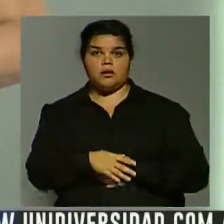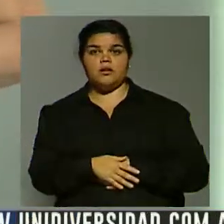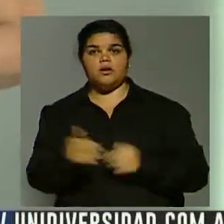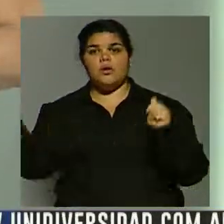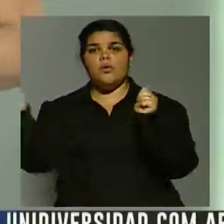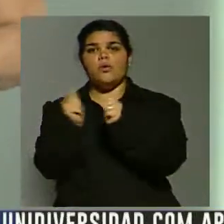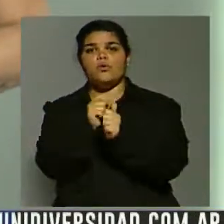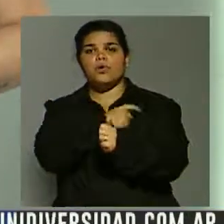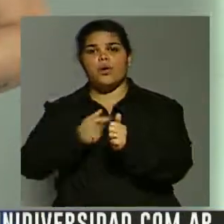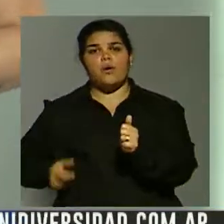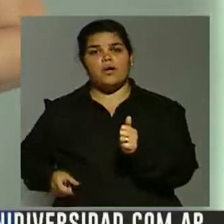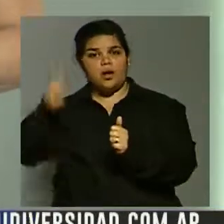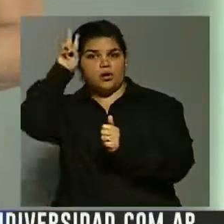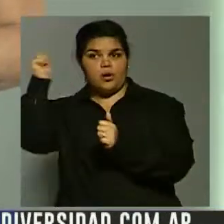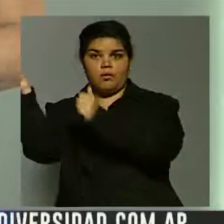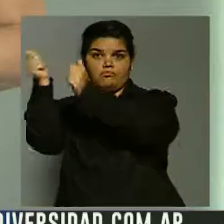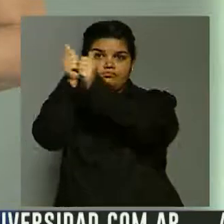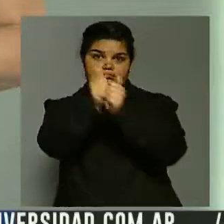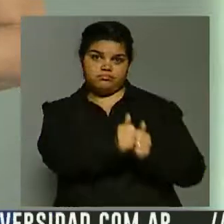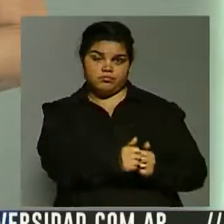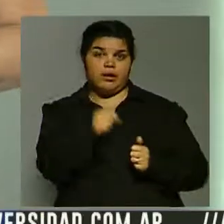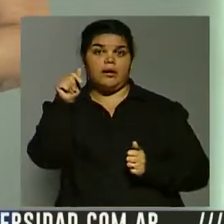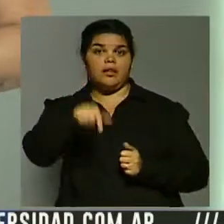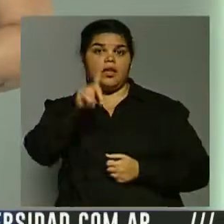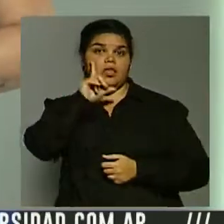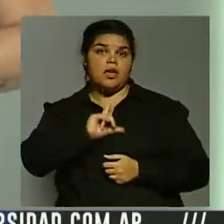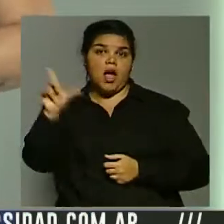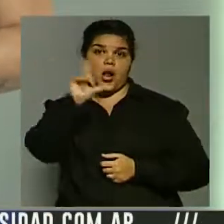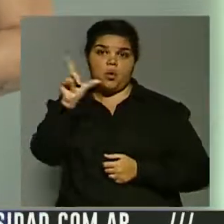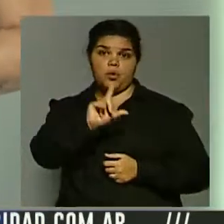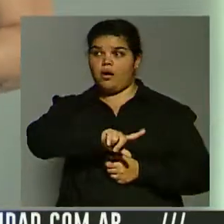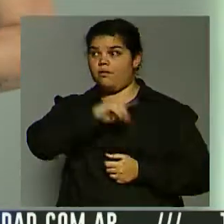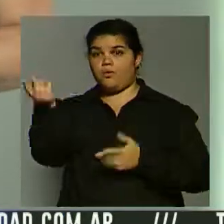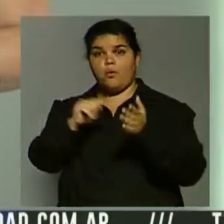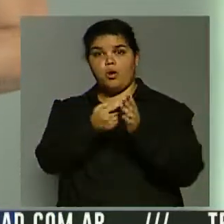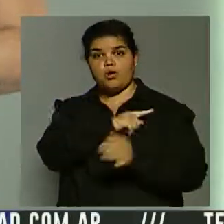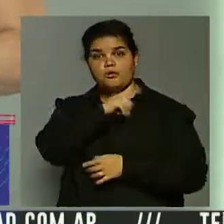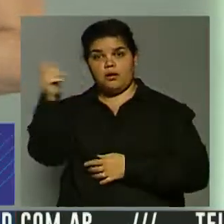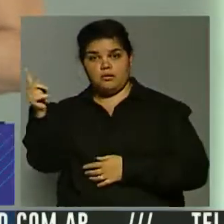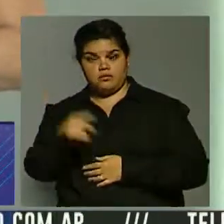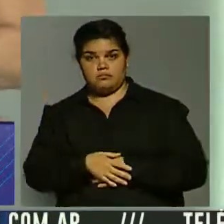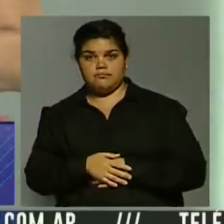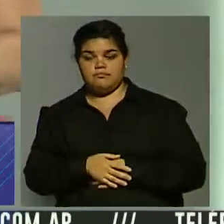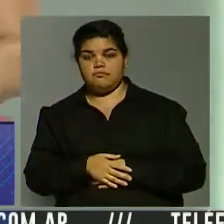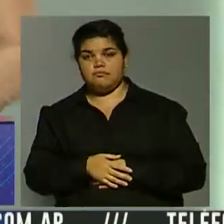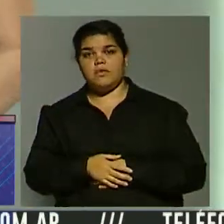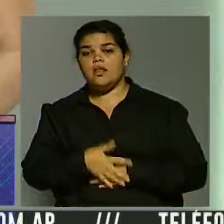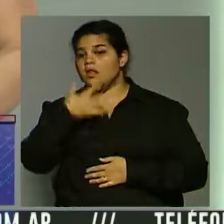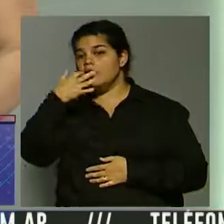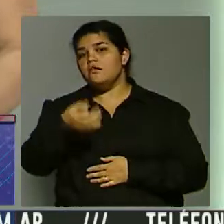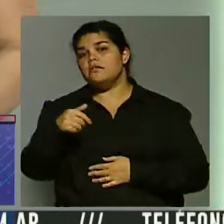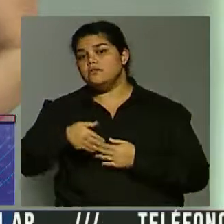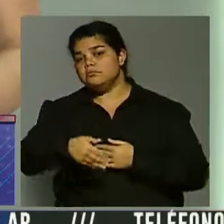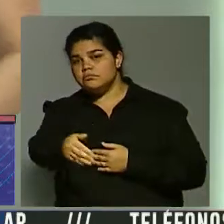del gobernador Alfredo Cornejo, que recordemos, desde el día lunes está en la provincia de Buenos Aires, en la ciudad de Buenos Aires. Lo cierto es que finalmente está previsto